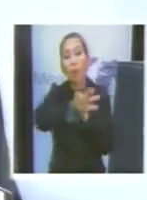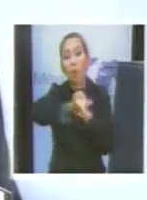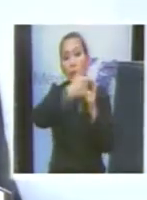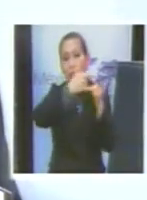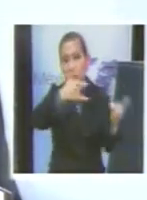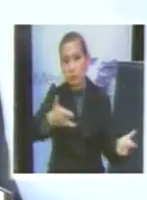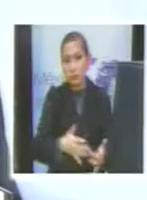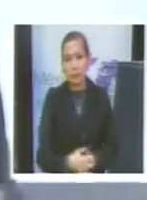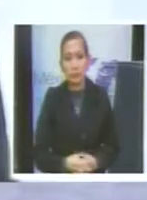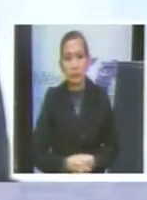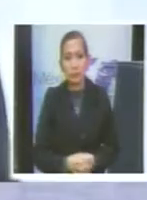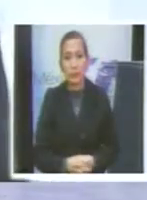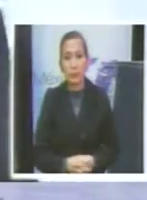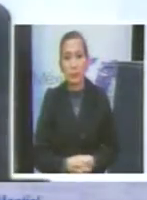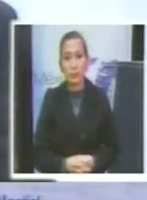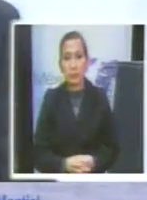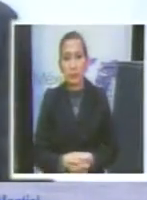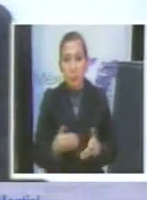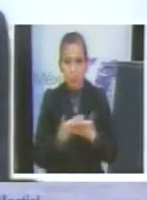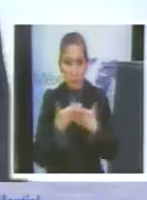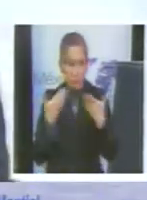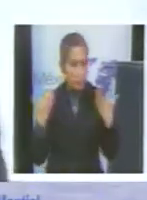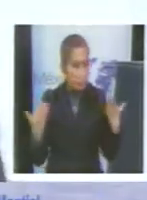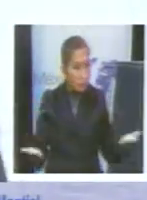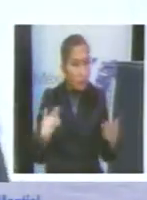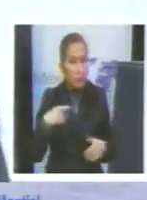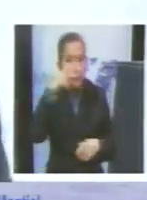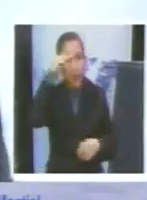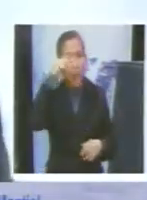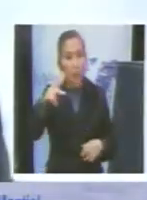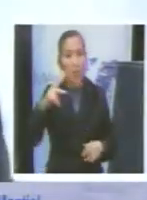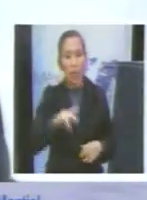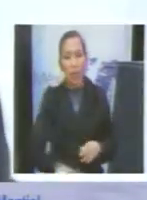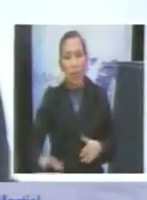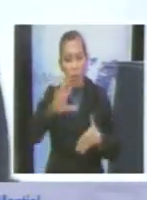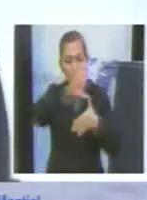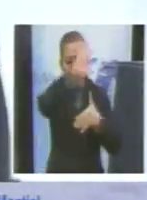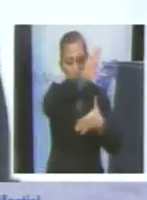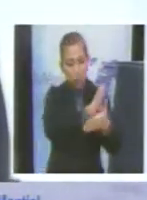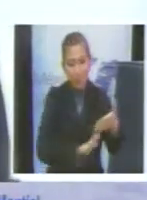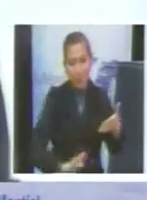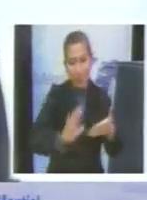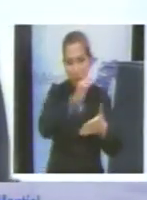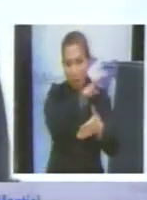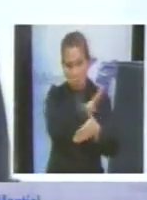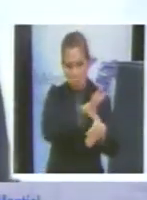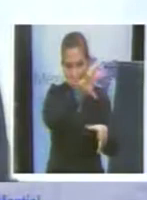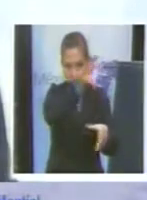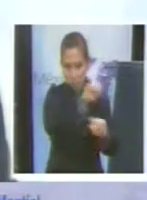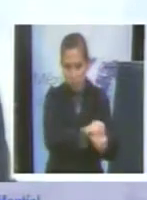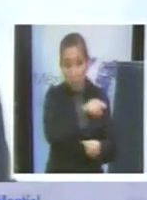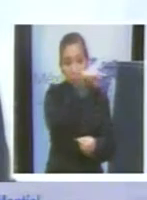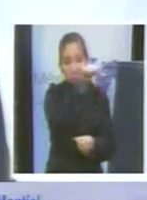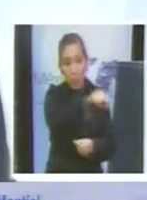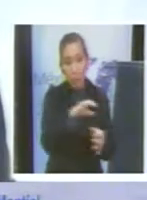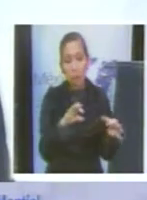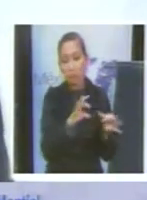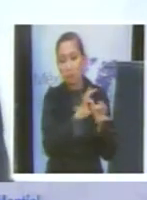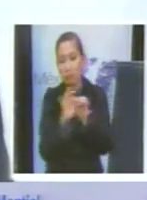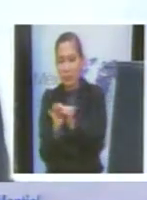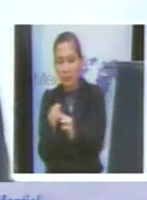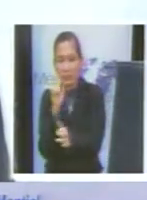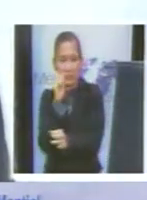histórico. Ahora bien, México y el continente americano en general han estado vinculados